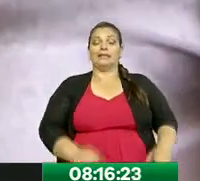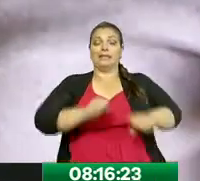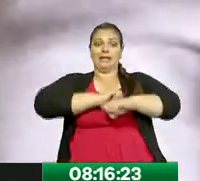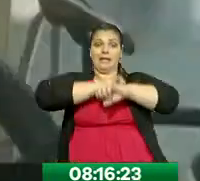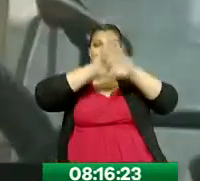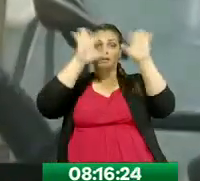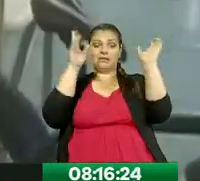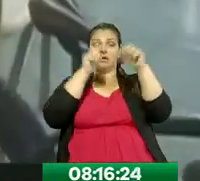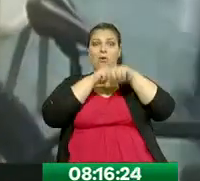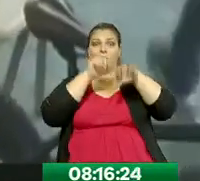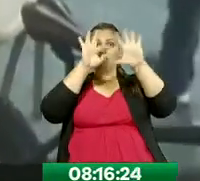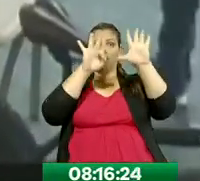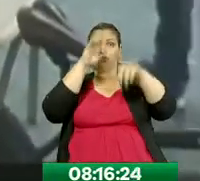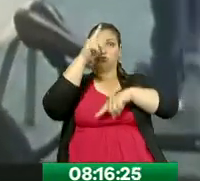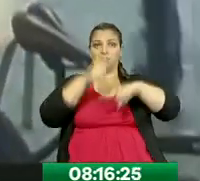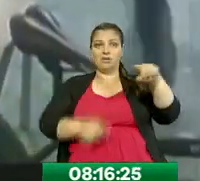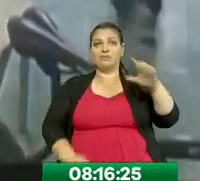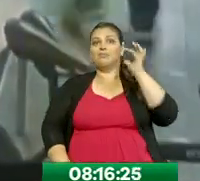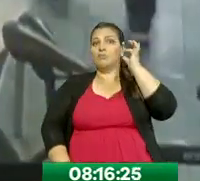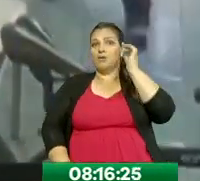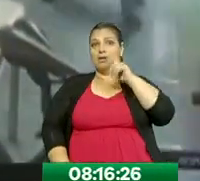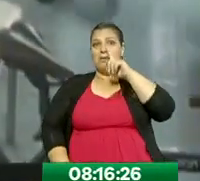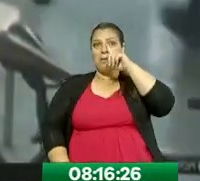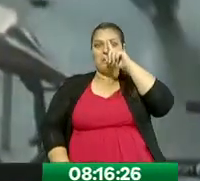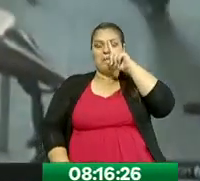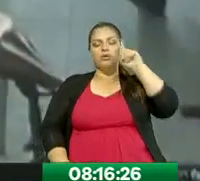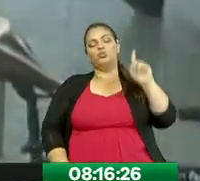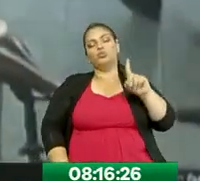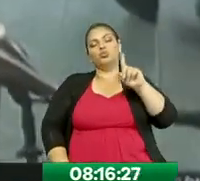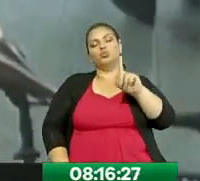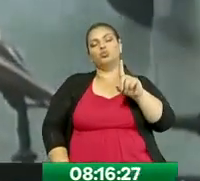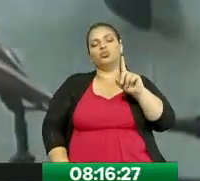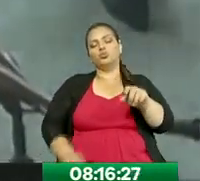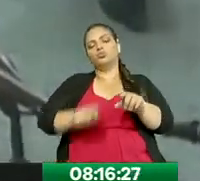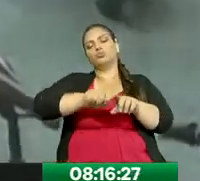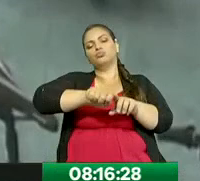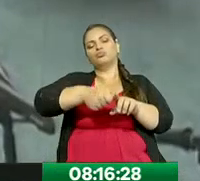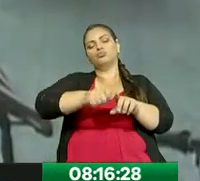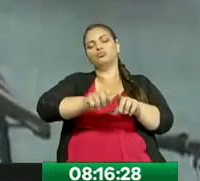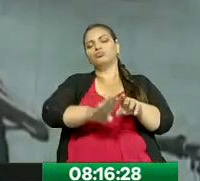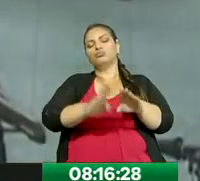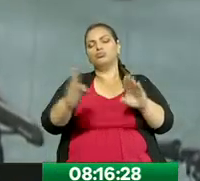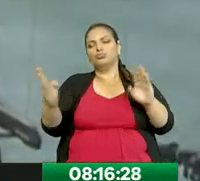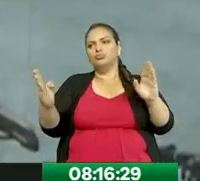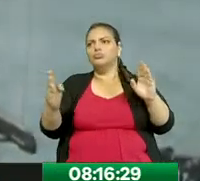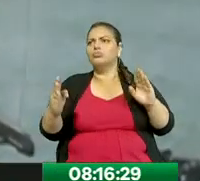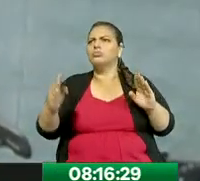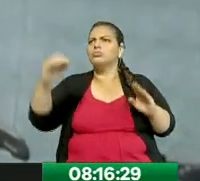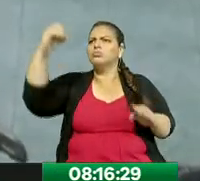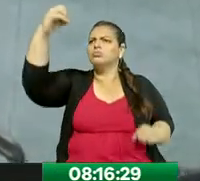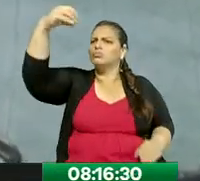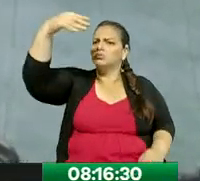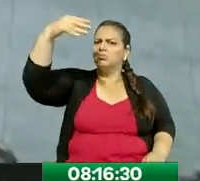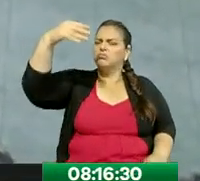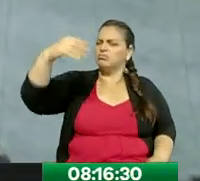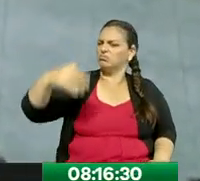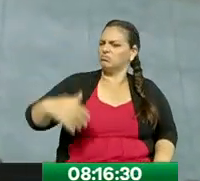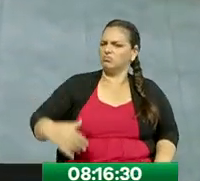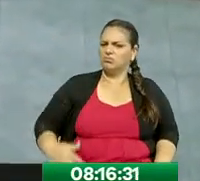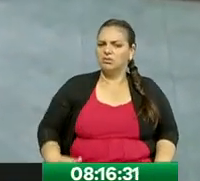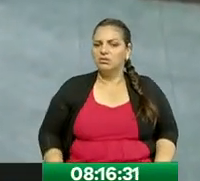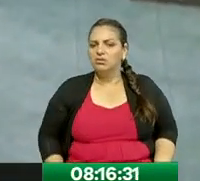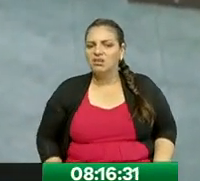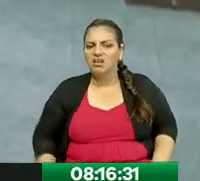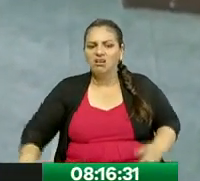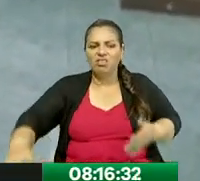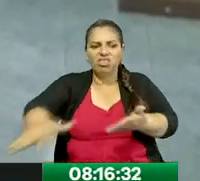estaba prendida en la oficina. A lo que abro la oficina, la sorpresa de que se habían entrado por el techo. Como ve, ya grabó que estaba, dejaron todo desorden,